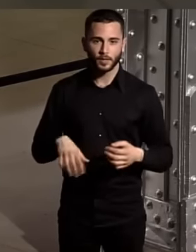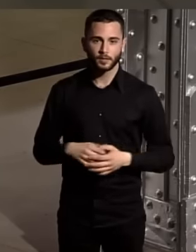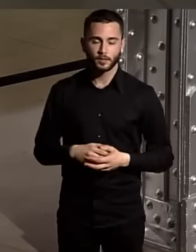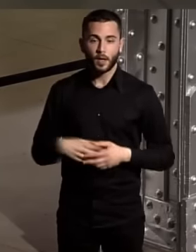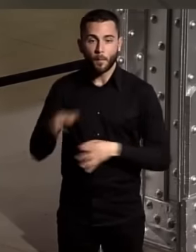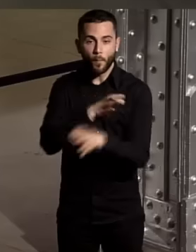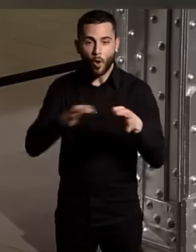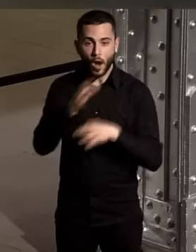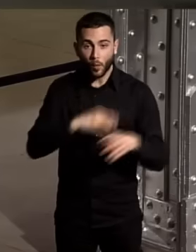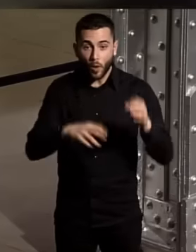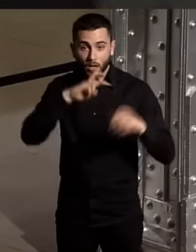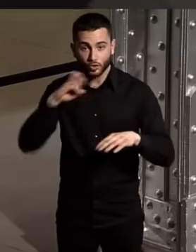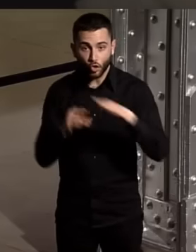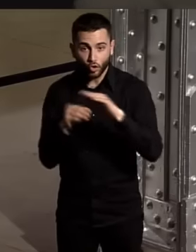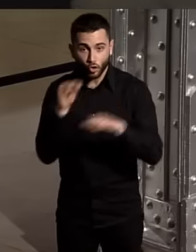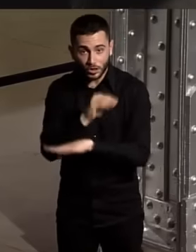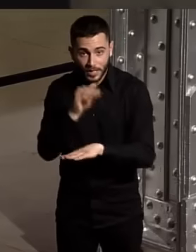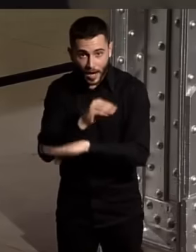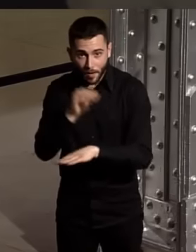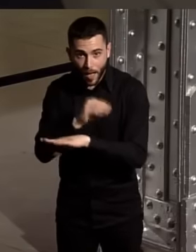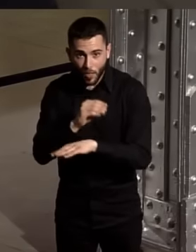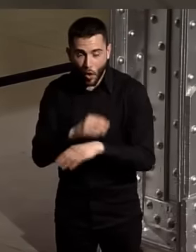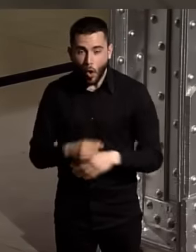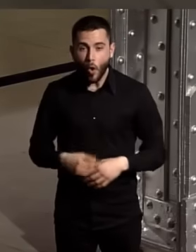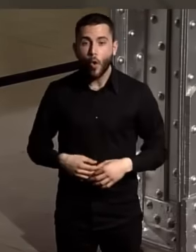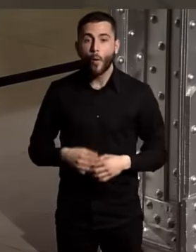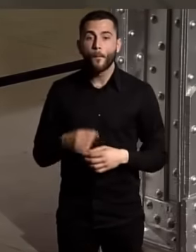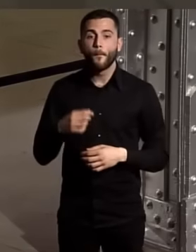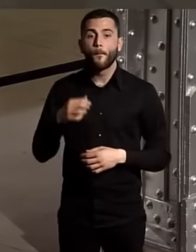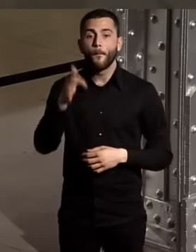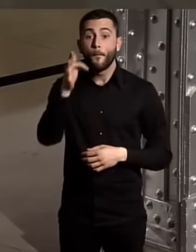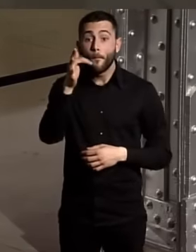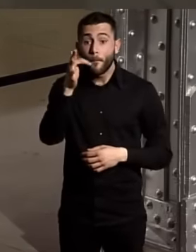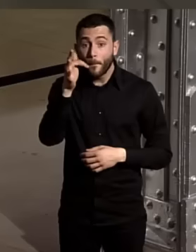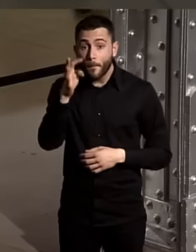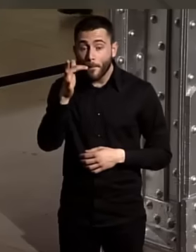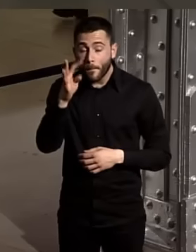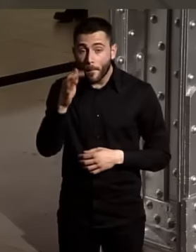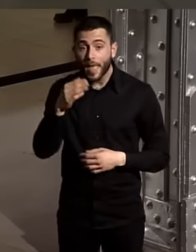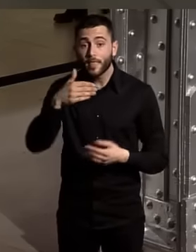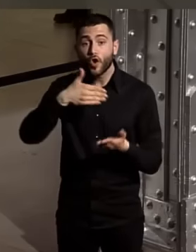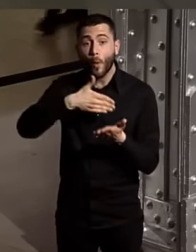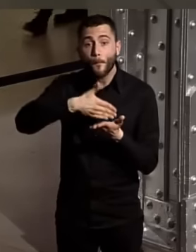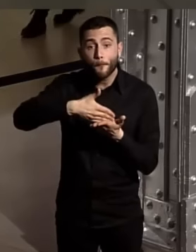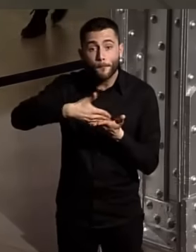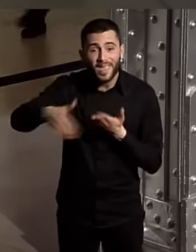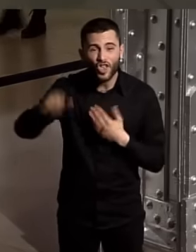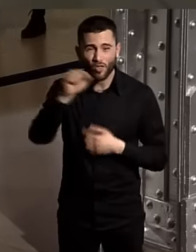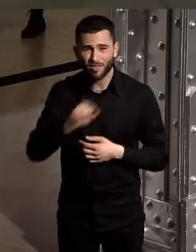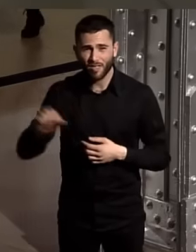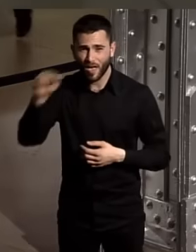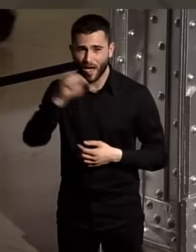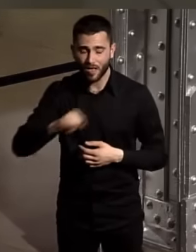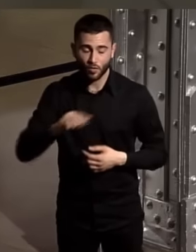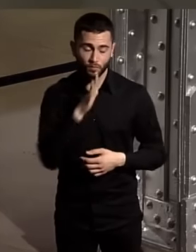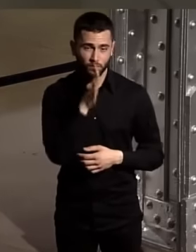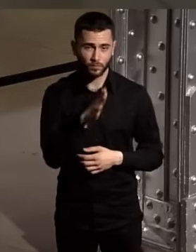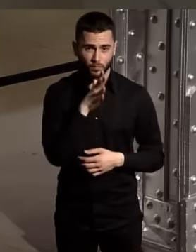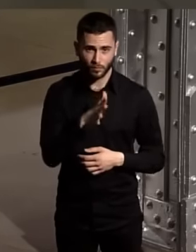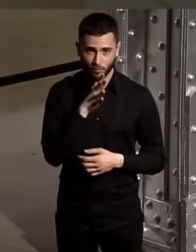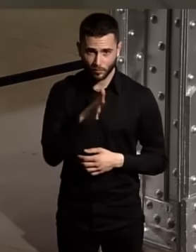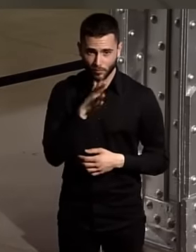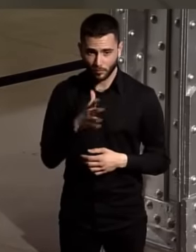tanto tiempo eh medio millón de años eso es es es Es casi increíble no eh Y además con